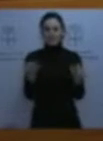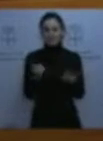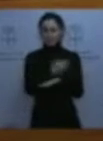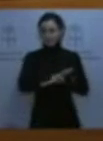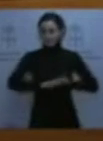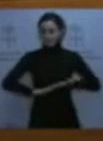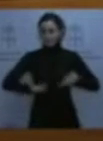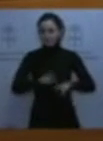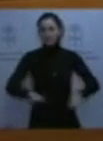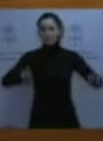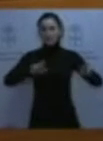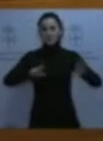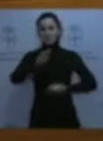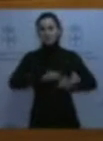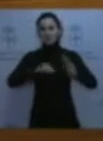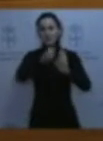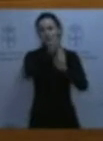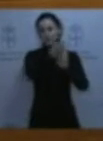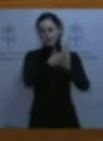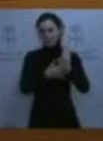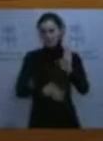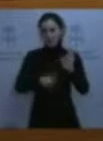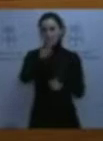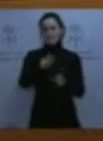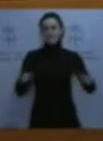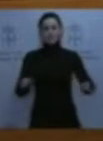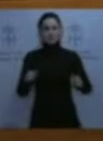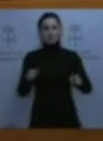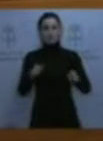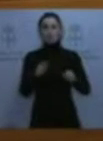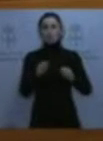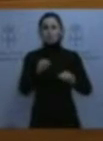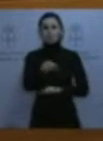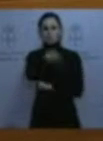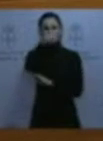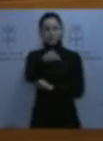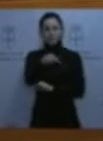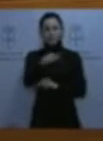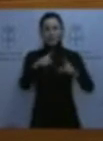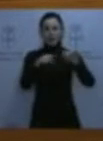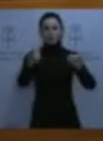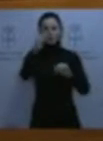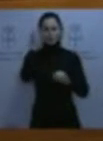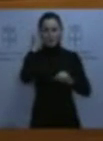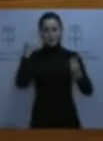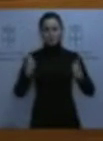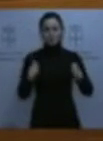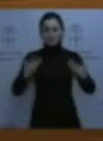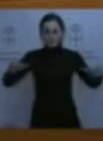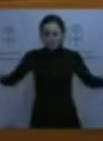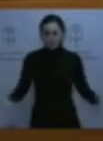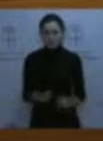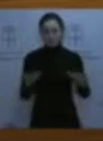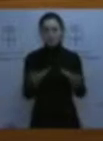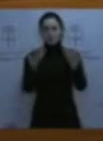la reconstrucción de las listas de víctimas y represaliados asturianos y asturianas, impulsar la preservación